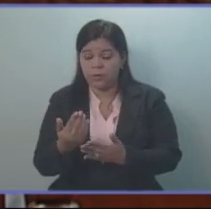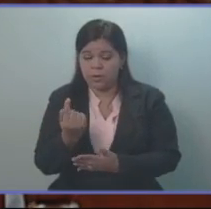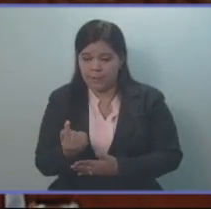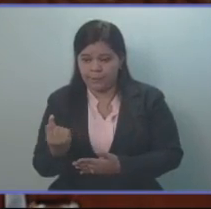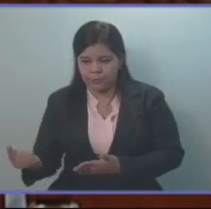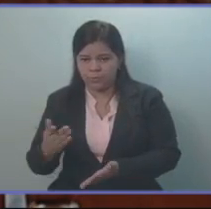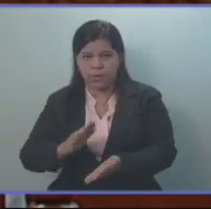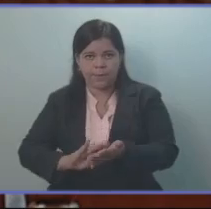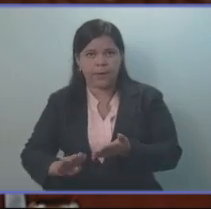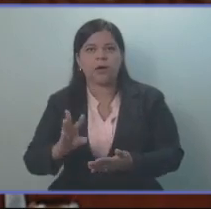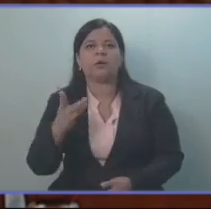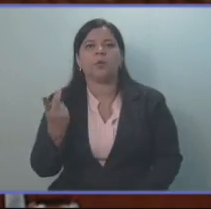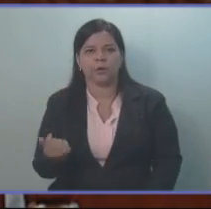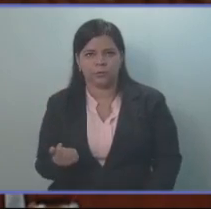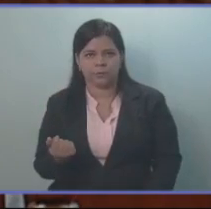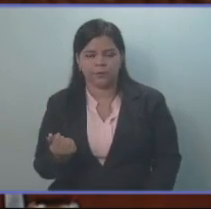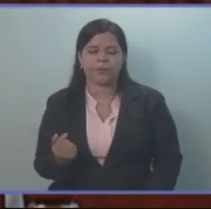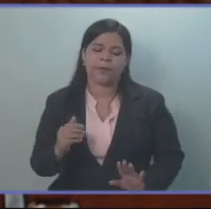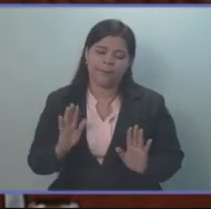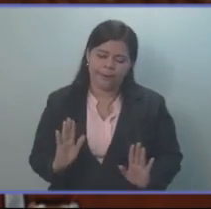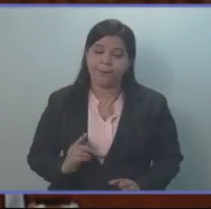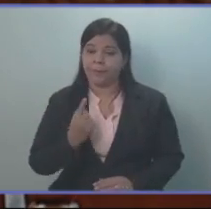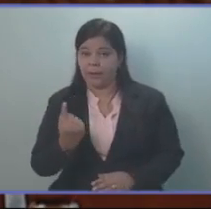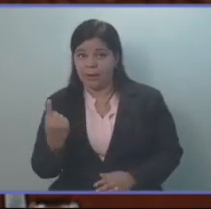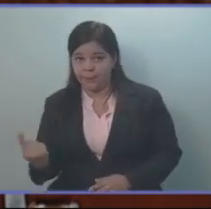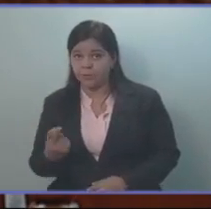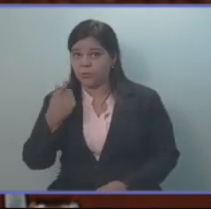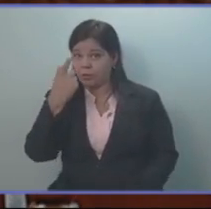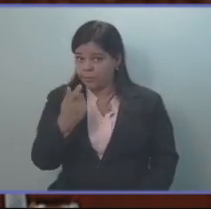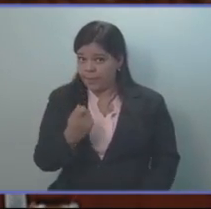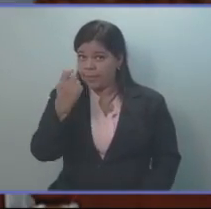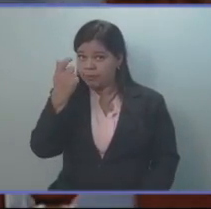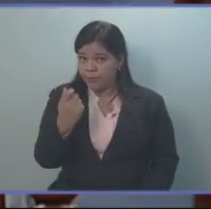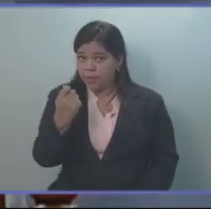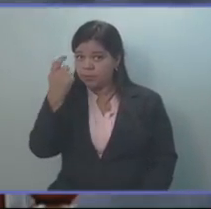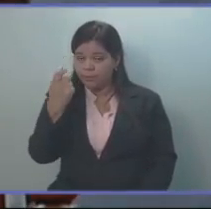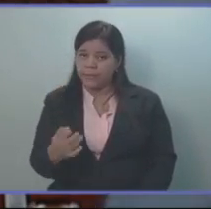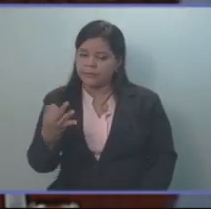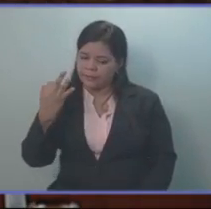asociados. Los asociados aportarán mensualmente durante el plazo